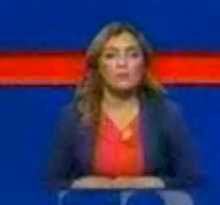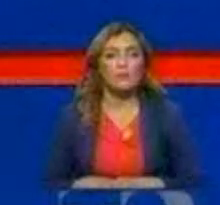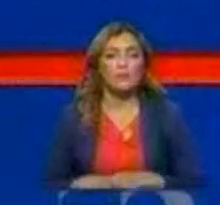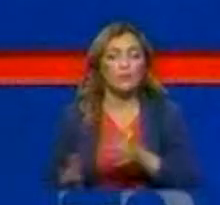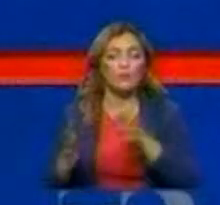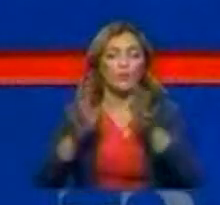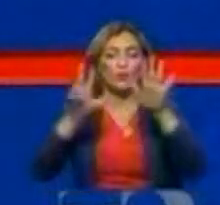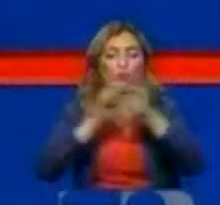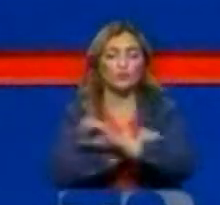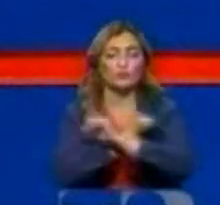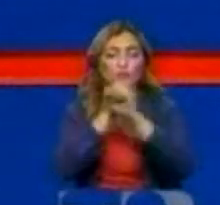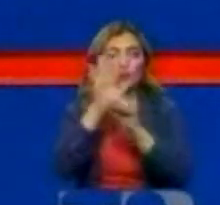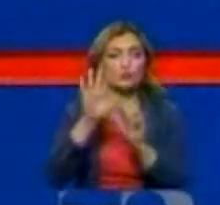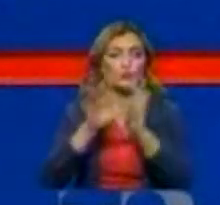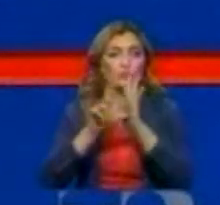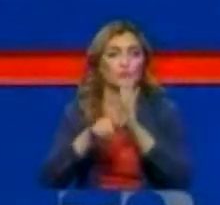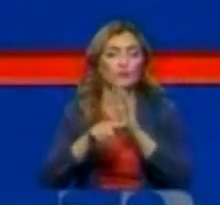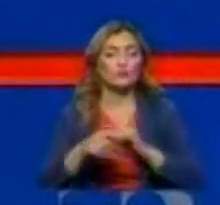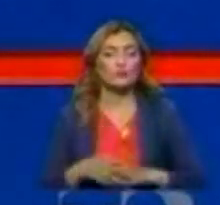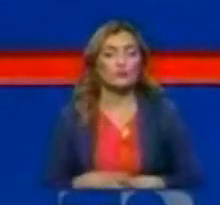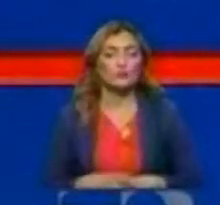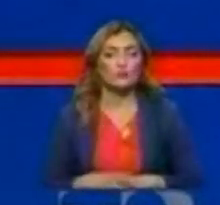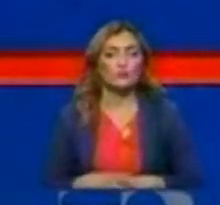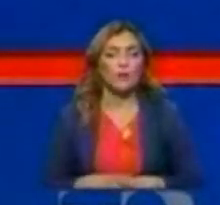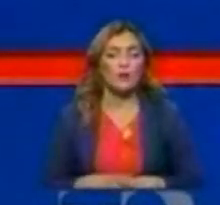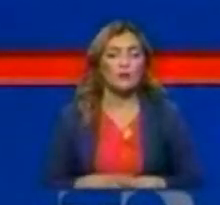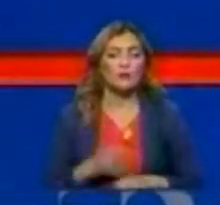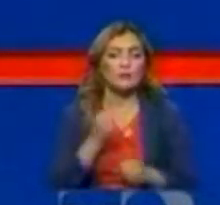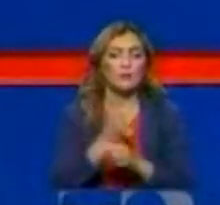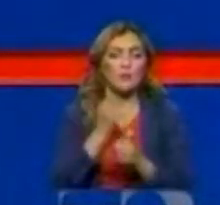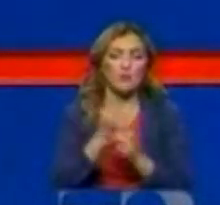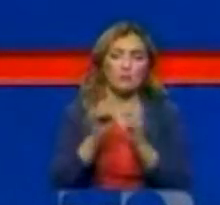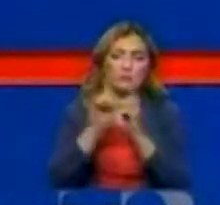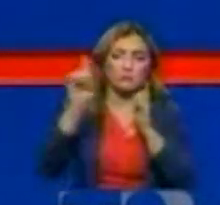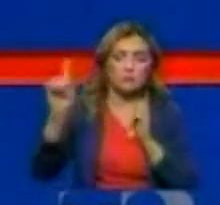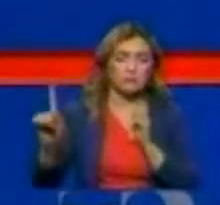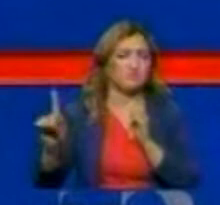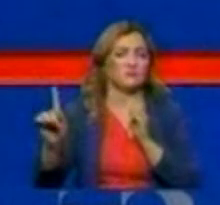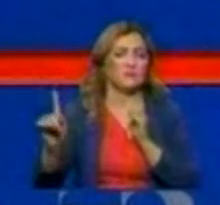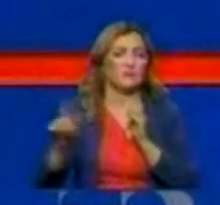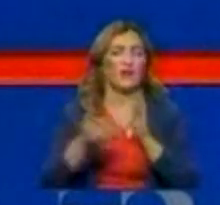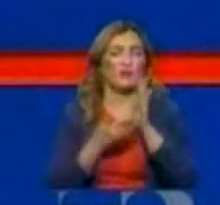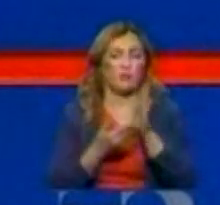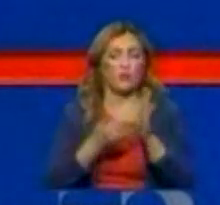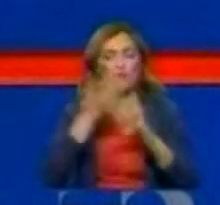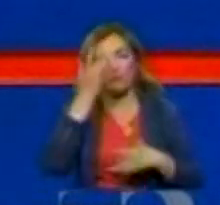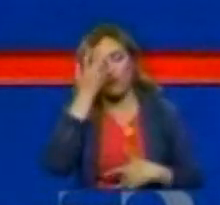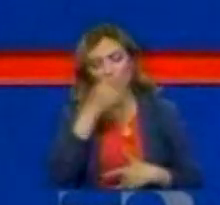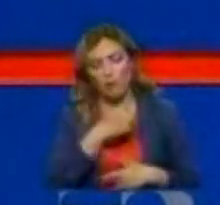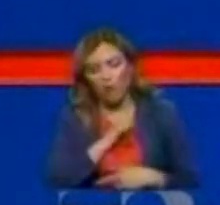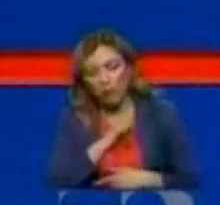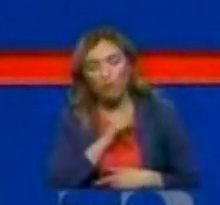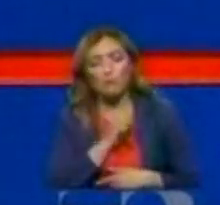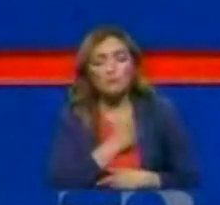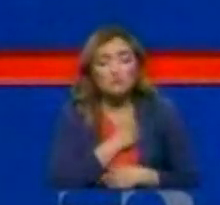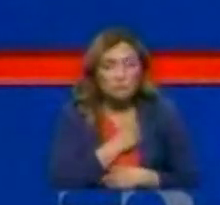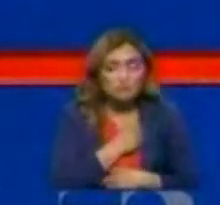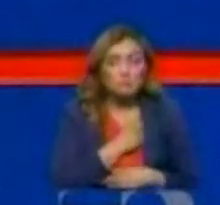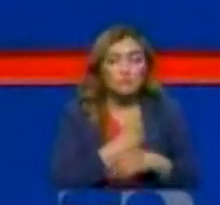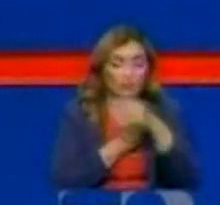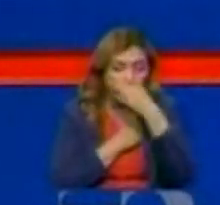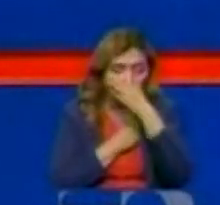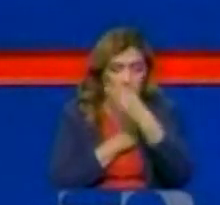8 de la mañana a 5 minutos el teletrabajo es una opción para evitar nuevos casos de coronavirus en personas con las defensas bajas